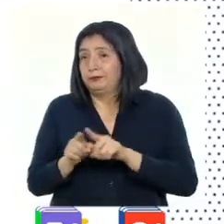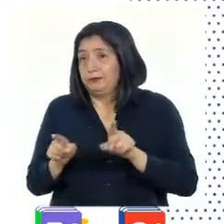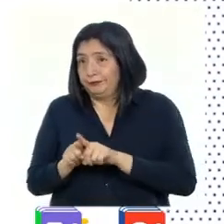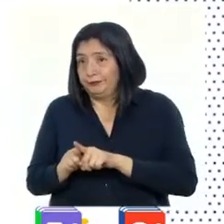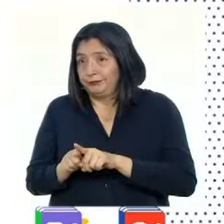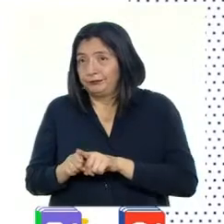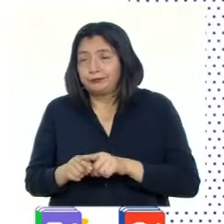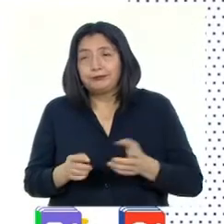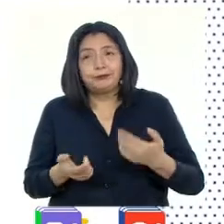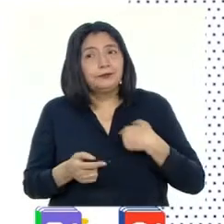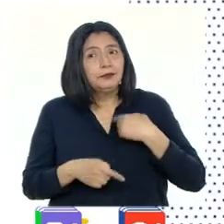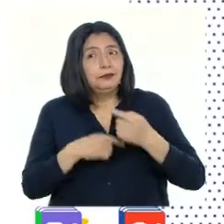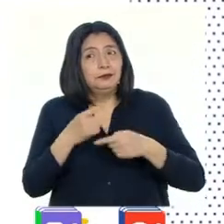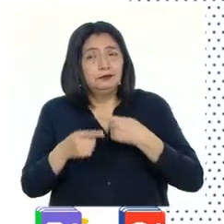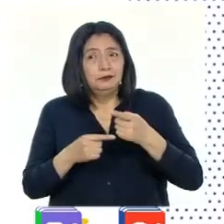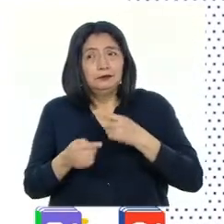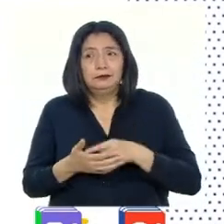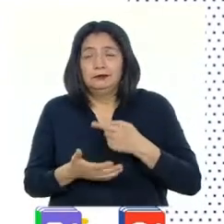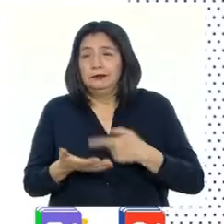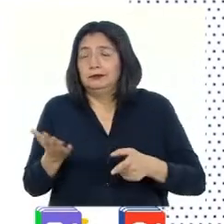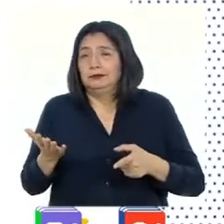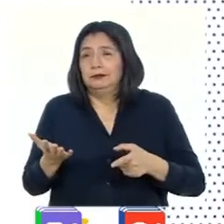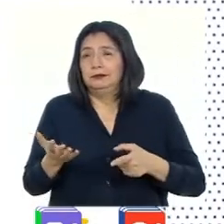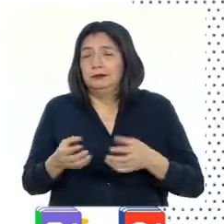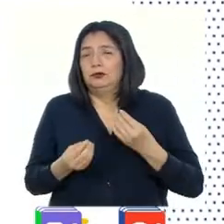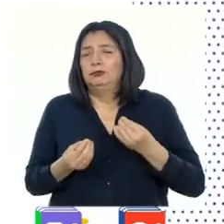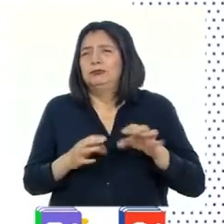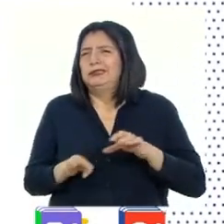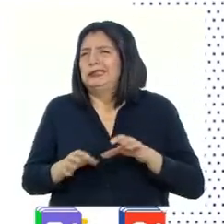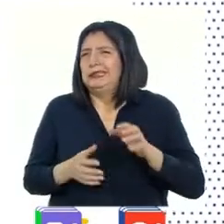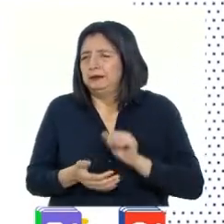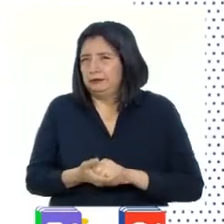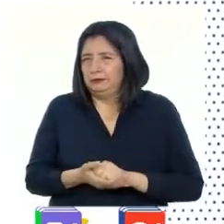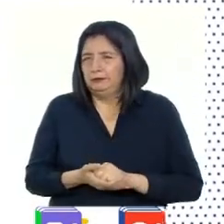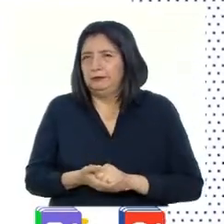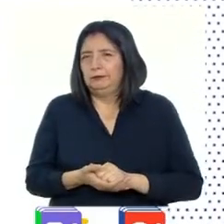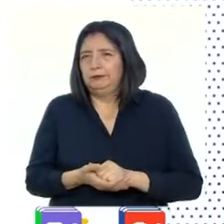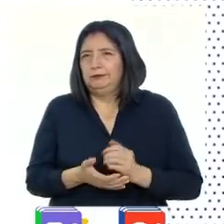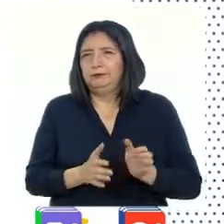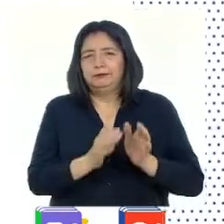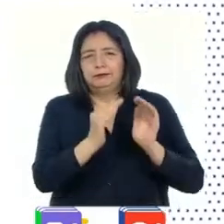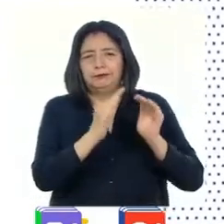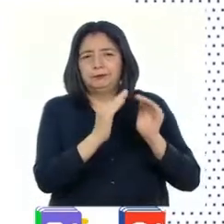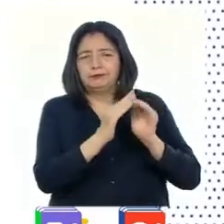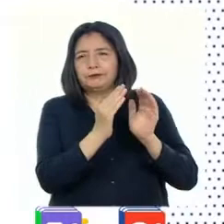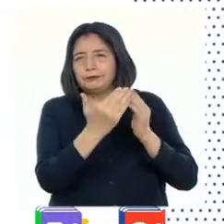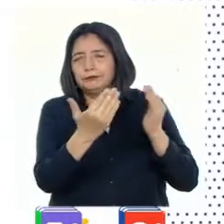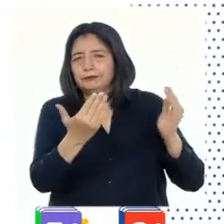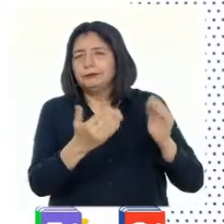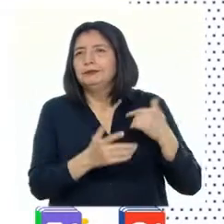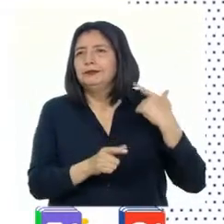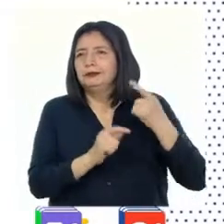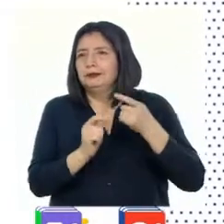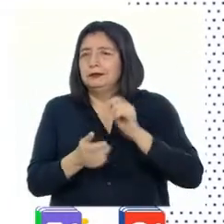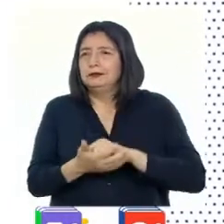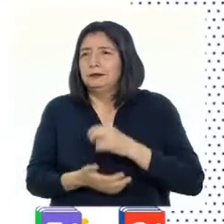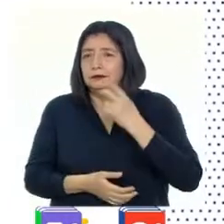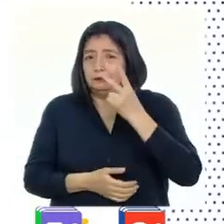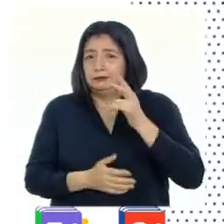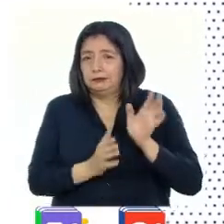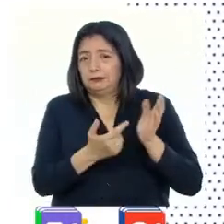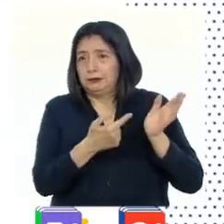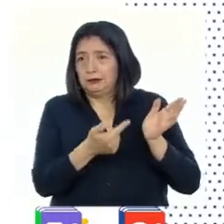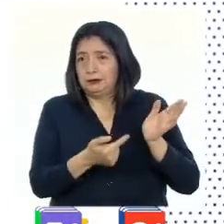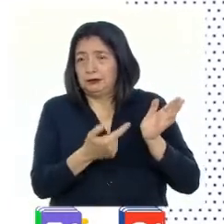también contarles un poco lo que es el proceso de hacer un retablo tradicional. Como vemos